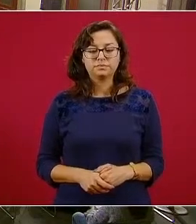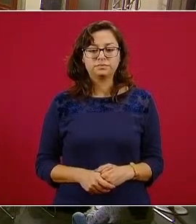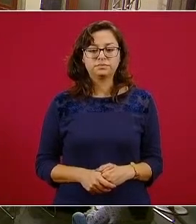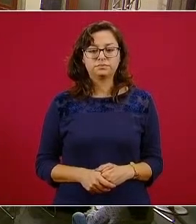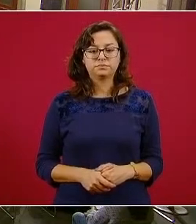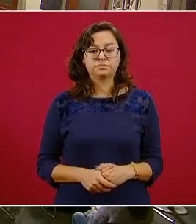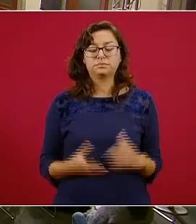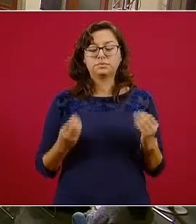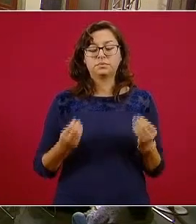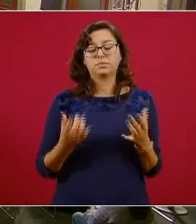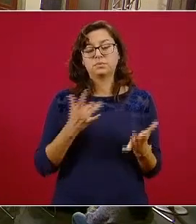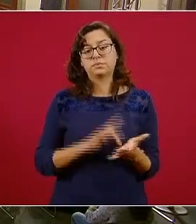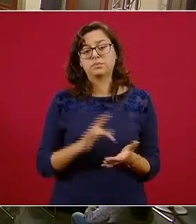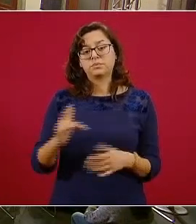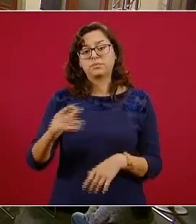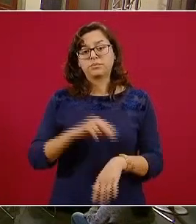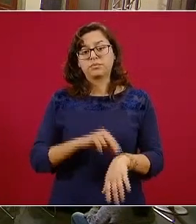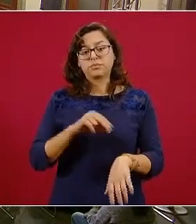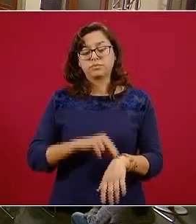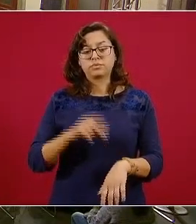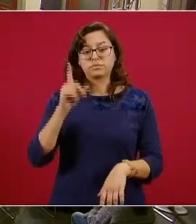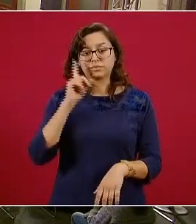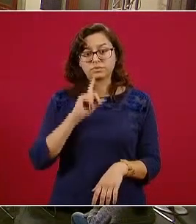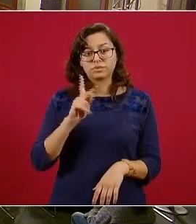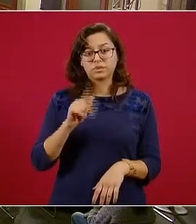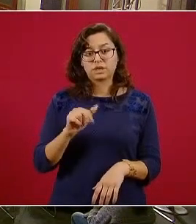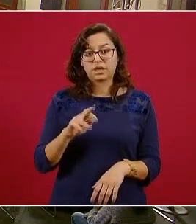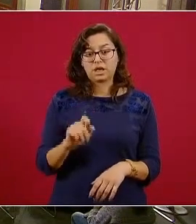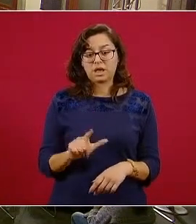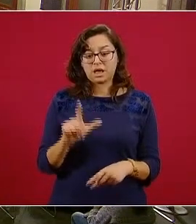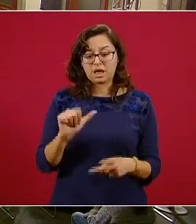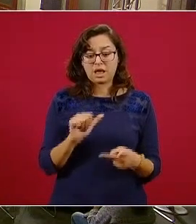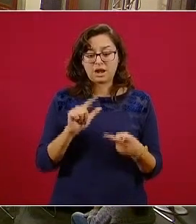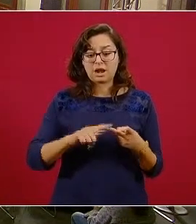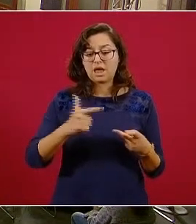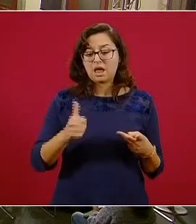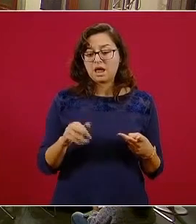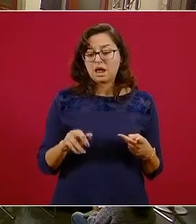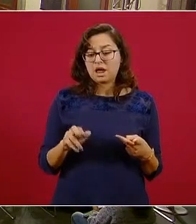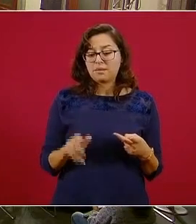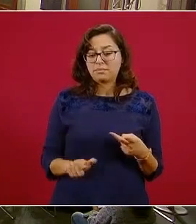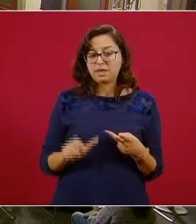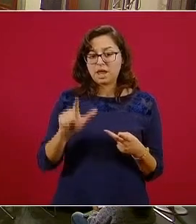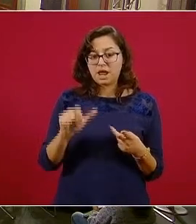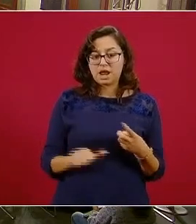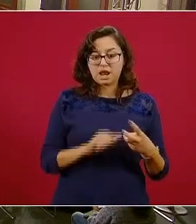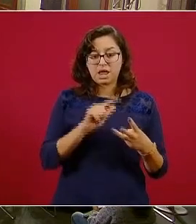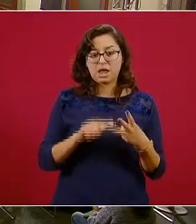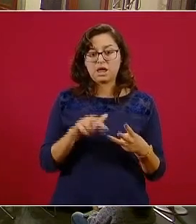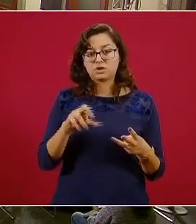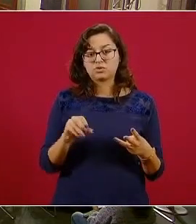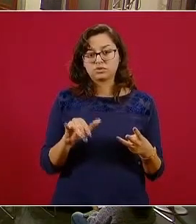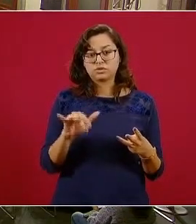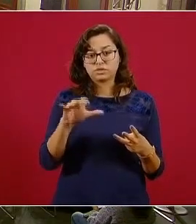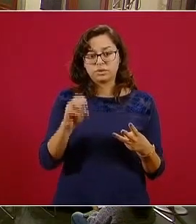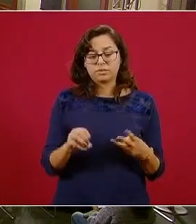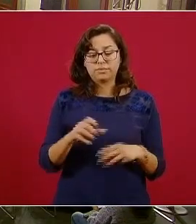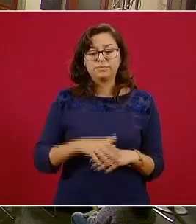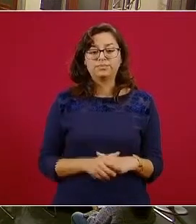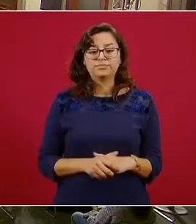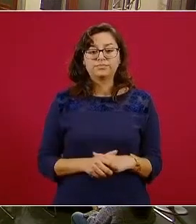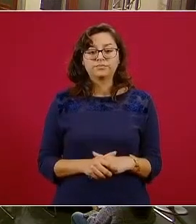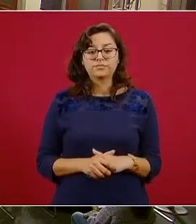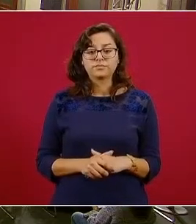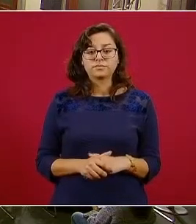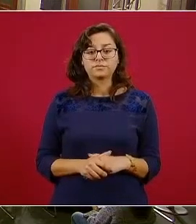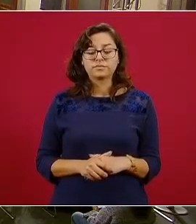Muchas gracias, doctora Carla Berdichevsky, maestra Gabriela Rodríguez, licenciada Rocío García Pérez. Pues este es un